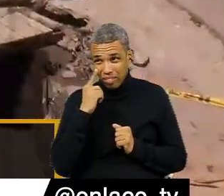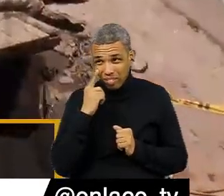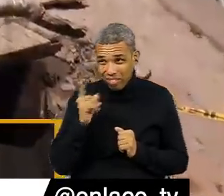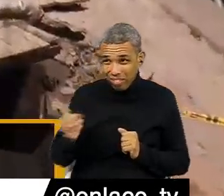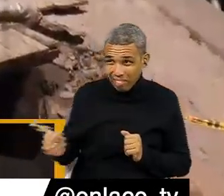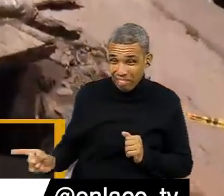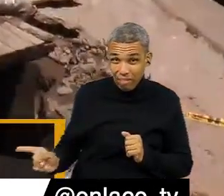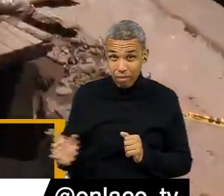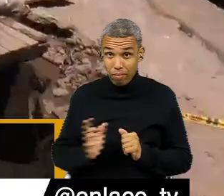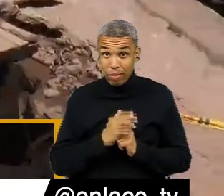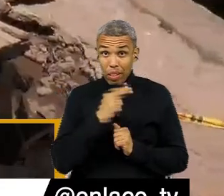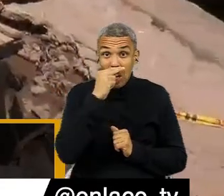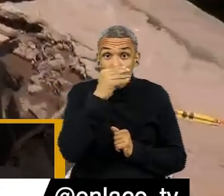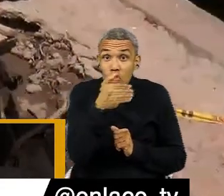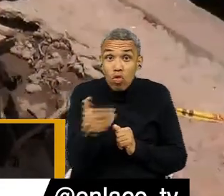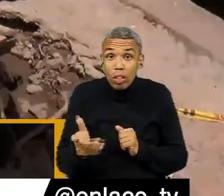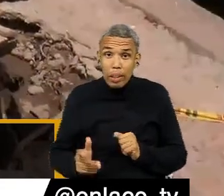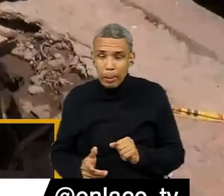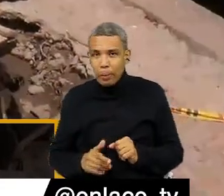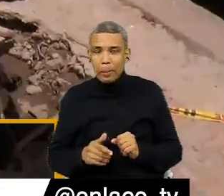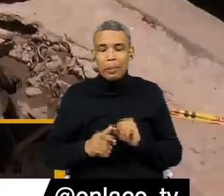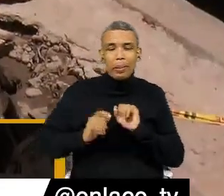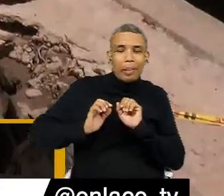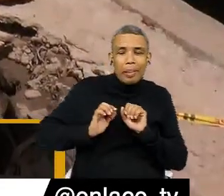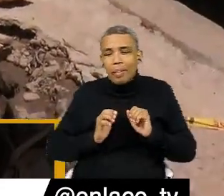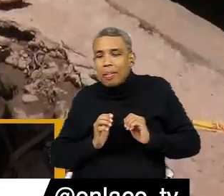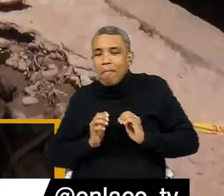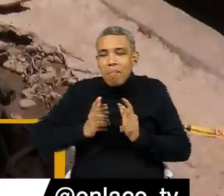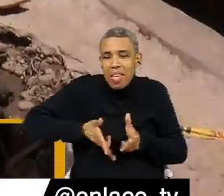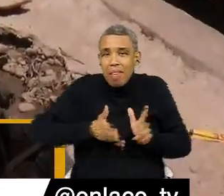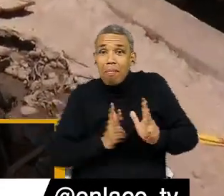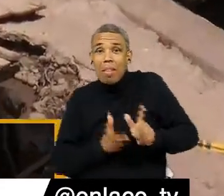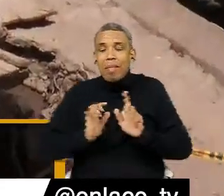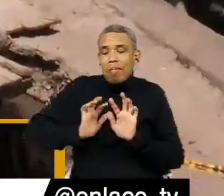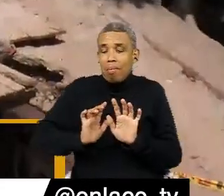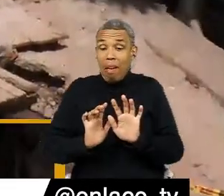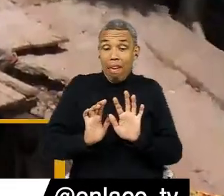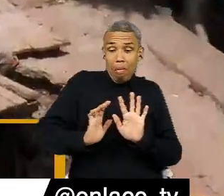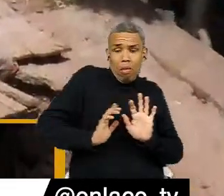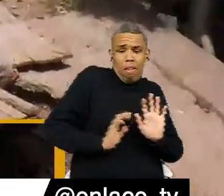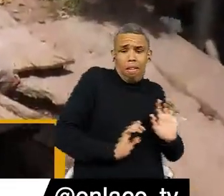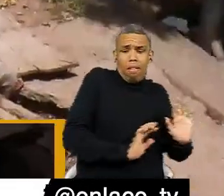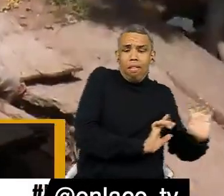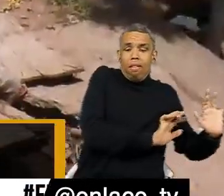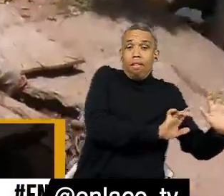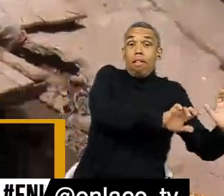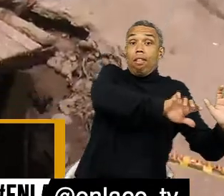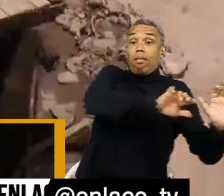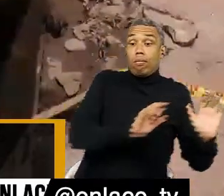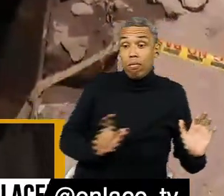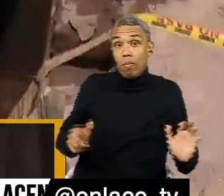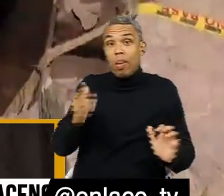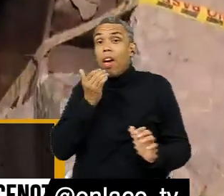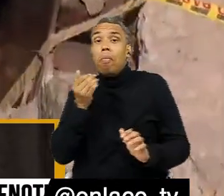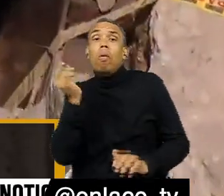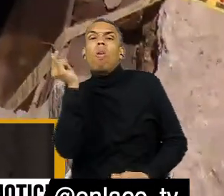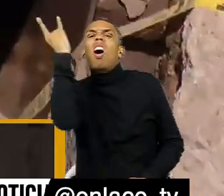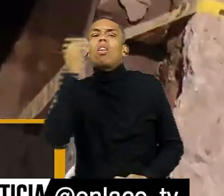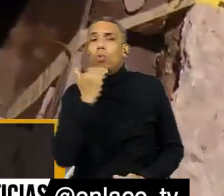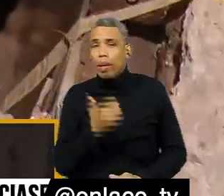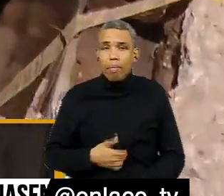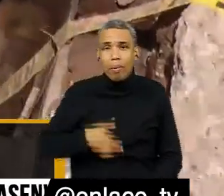los pequeños cómo tienen que cruzar por esta orilla de la vía tan transitada, pues lo que representa un riesgo inminente, un peligro inminente